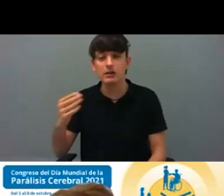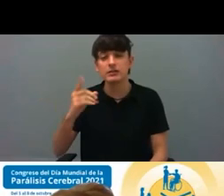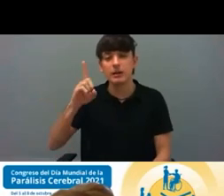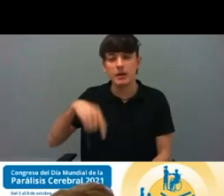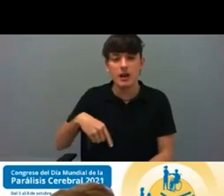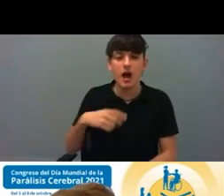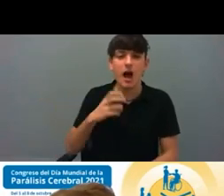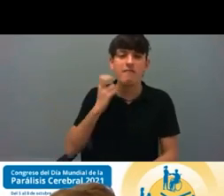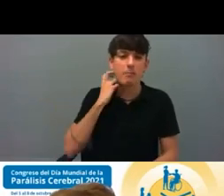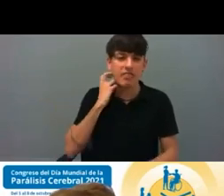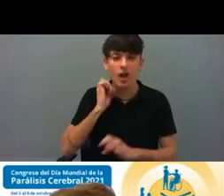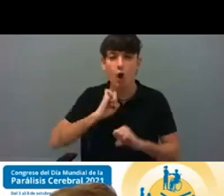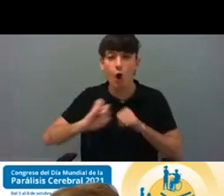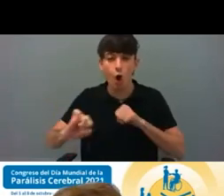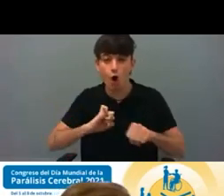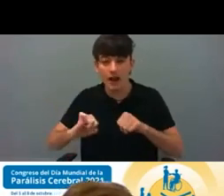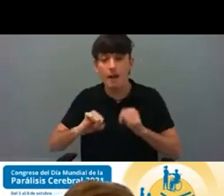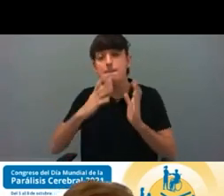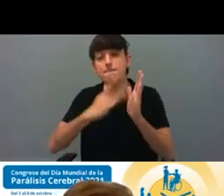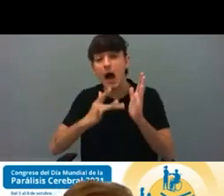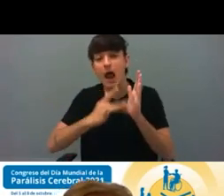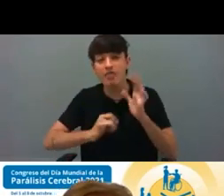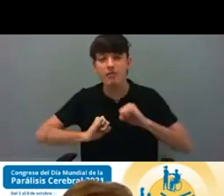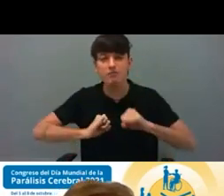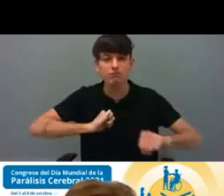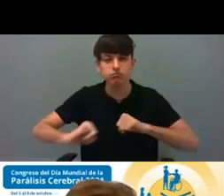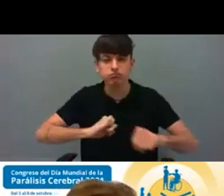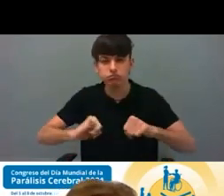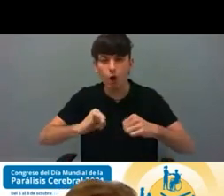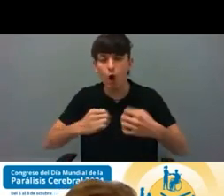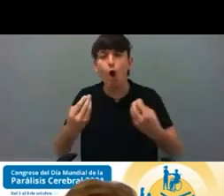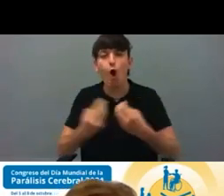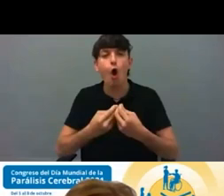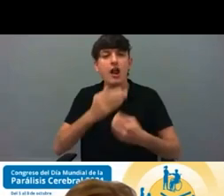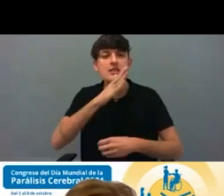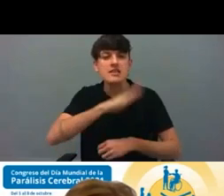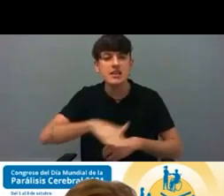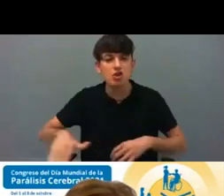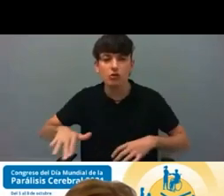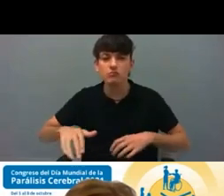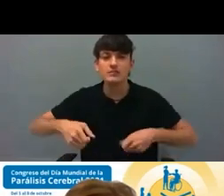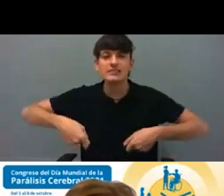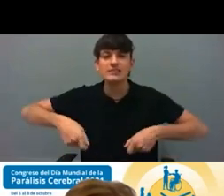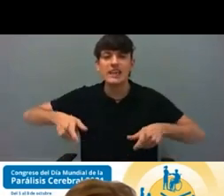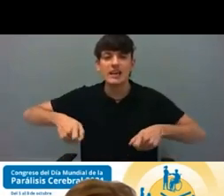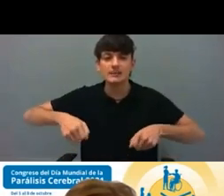que hacen maratones en Valencia con los niños en las sillas, ¿vale? Los papás